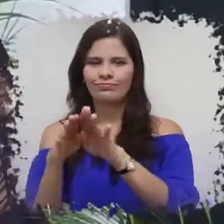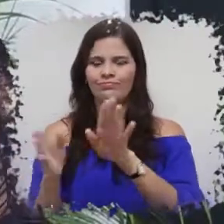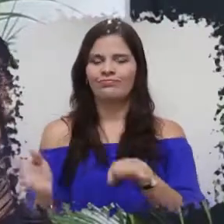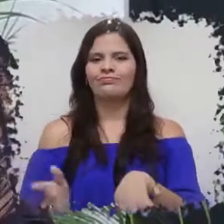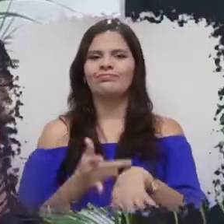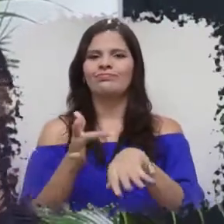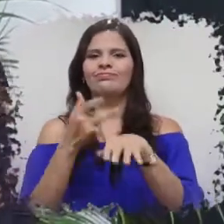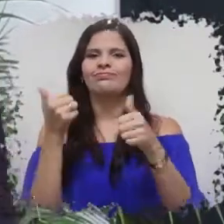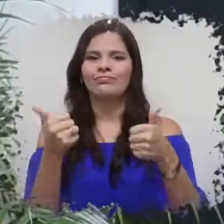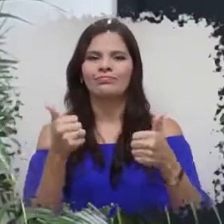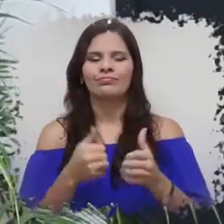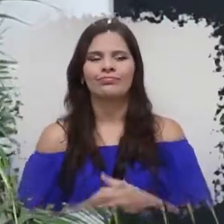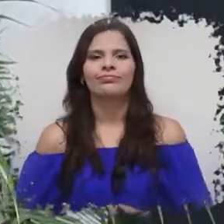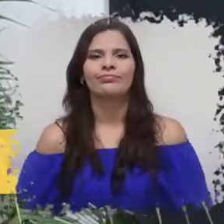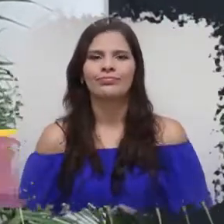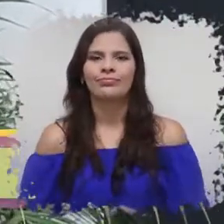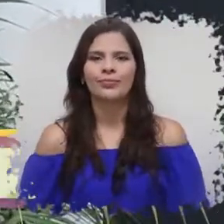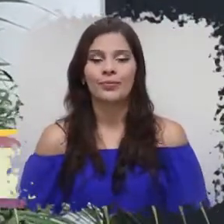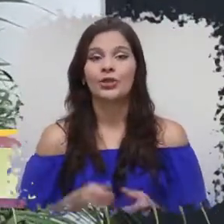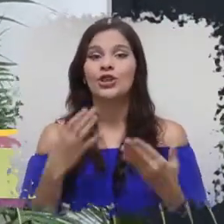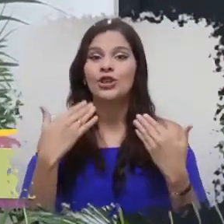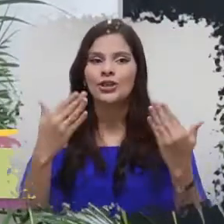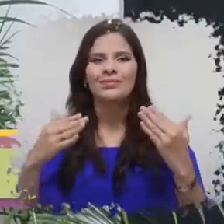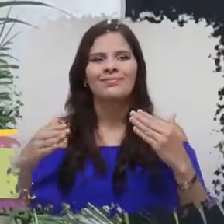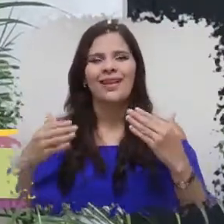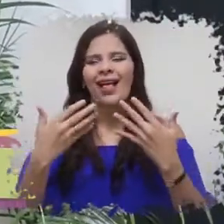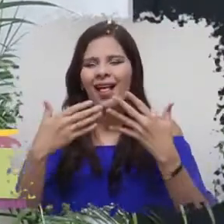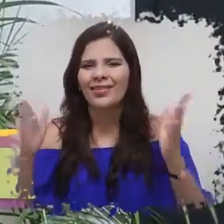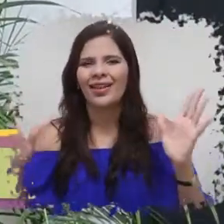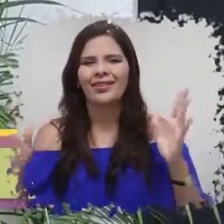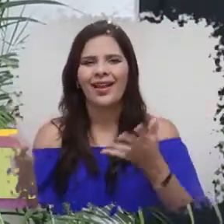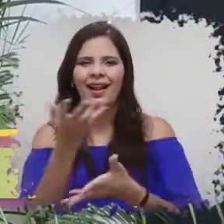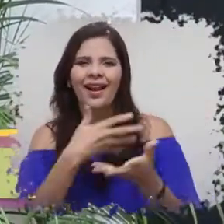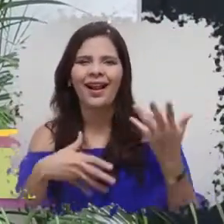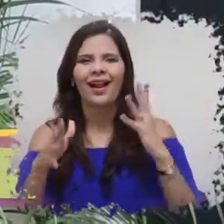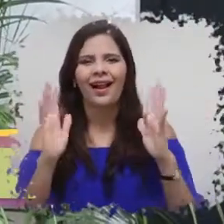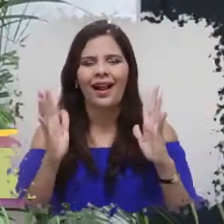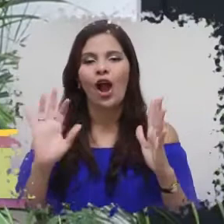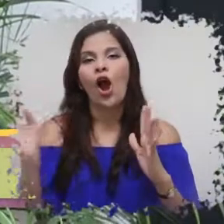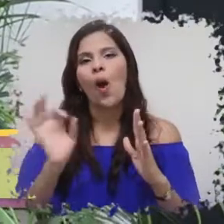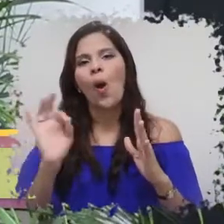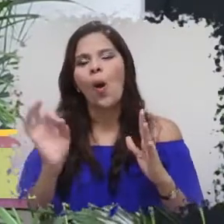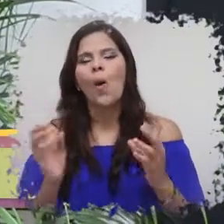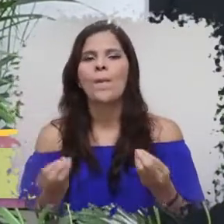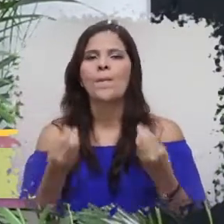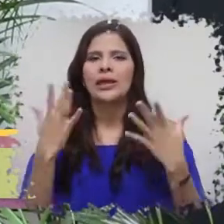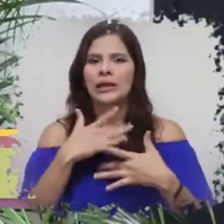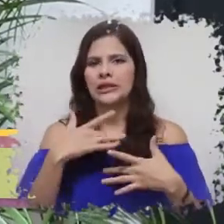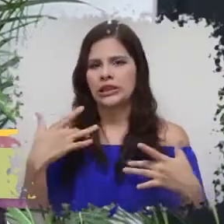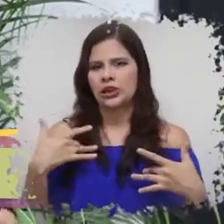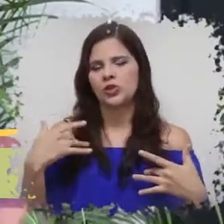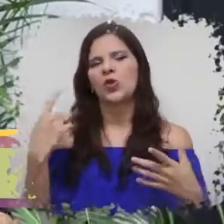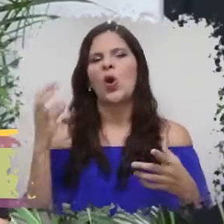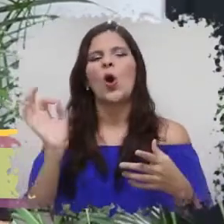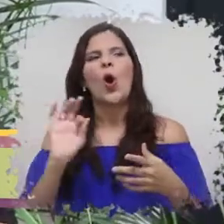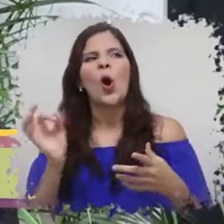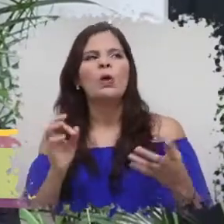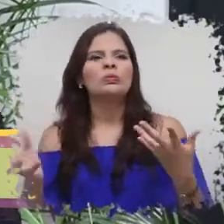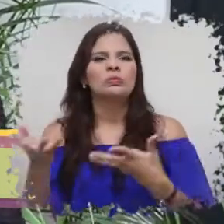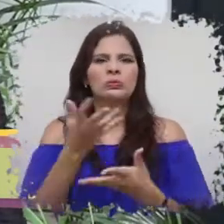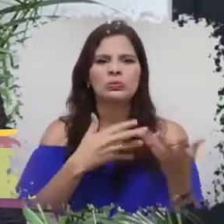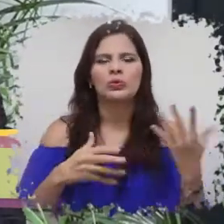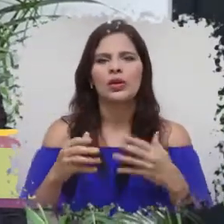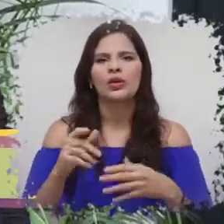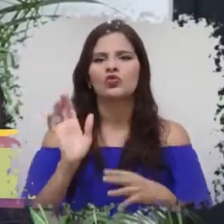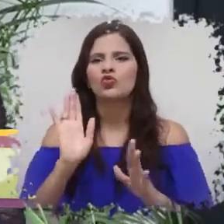por ejemplo, que a partir de ejercicios como la Cátedra Abierta Rafael Celedón o los ejercicios de vida saludable que está haciendo la Facultad de Salud, los ejercicios que